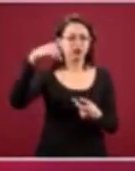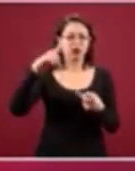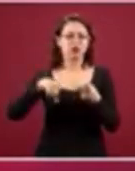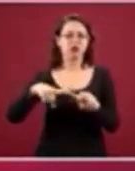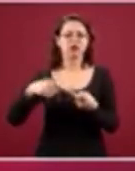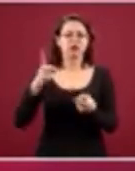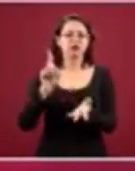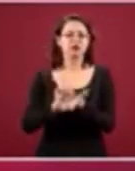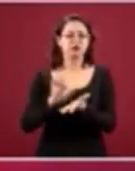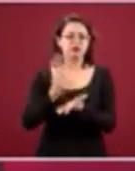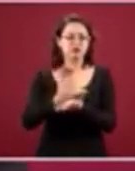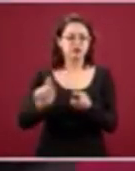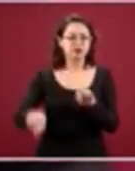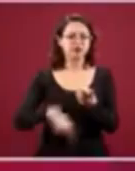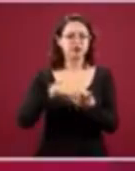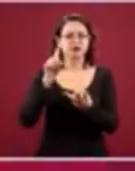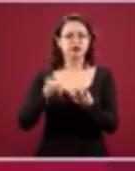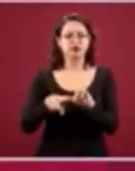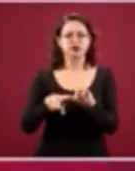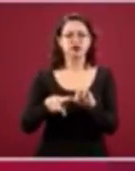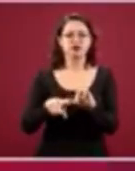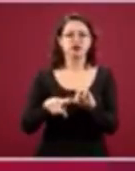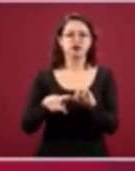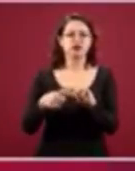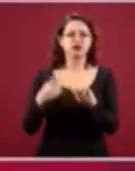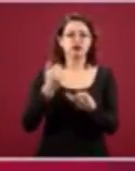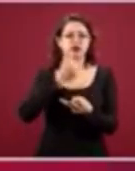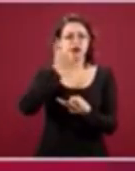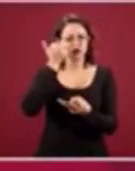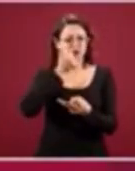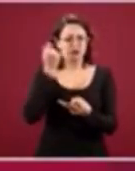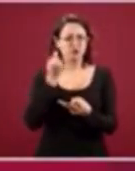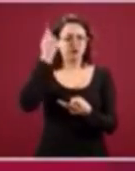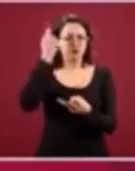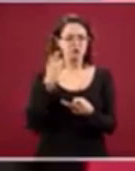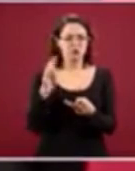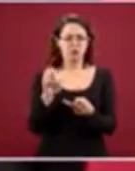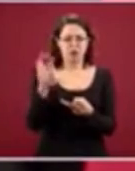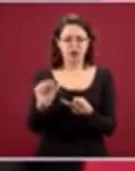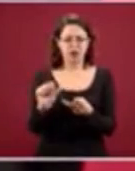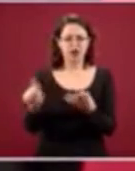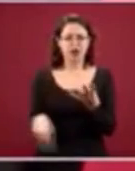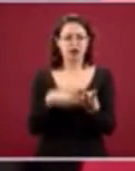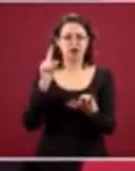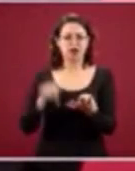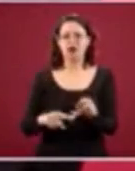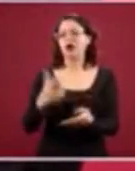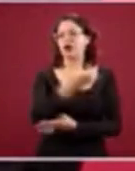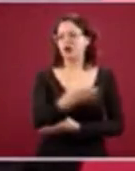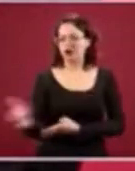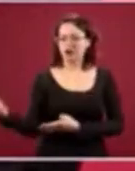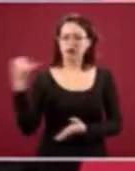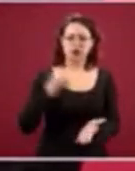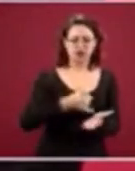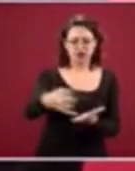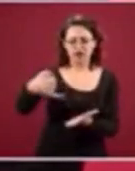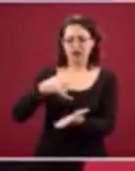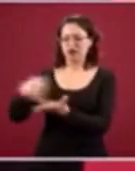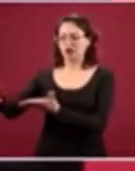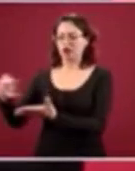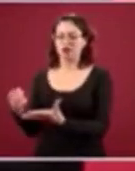personas con discapacidad, becarios, los que están en Sembrando Vida, los